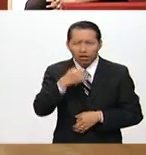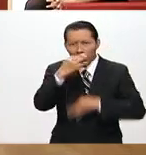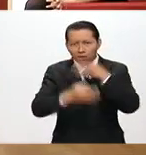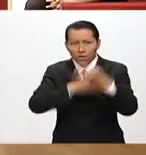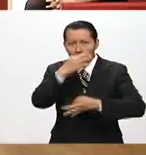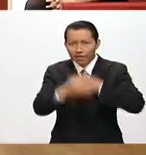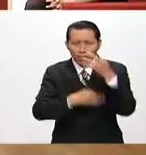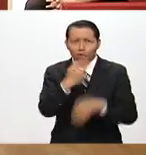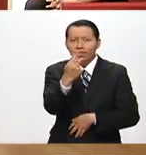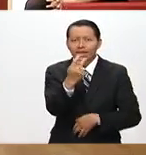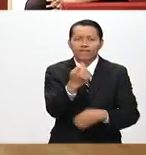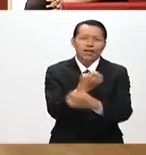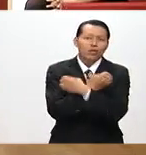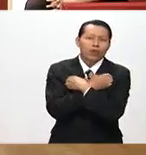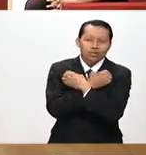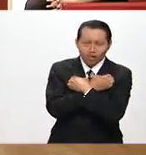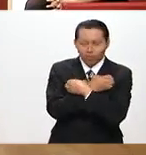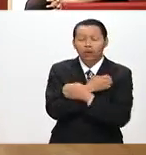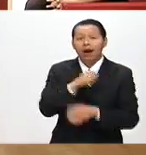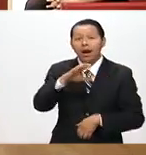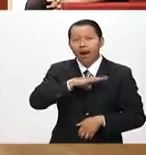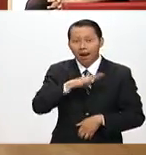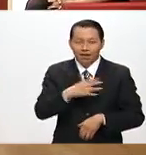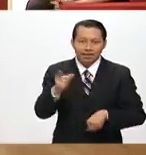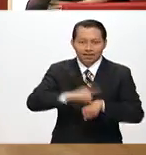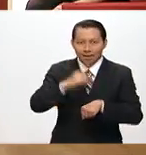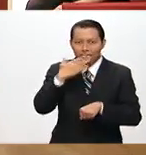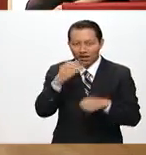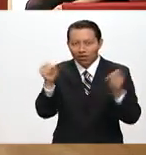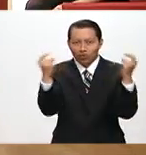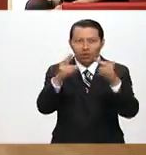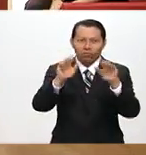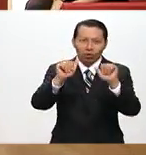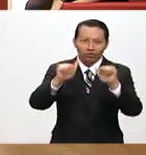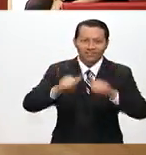informativo de televisión educativa. Que tenga usted un excelente día. Hasta luego. Pásenla bien.